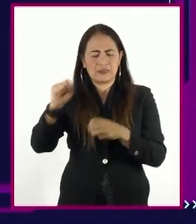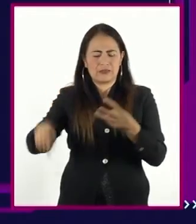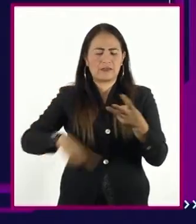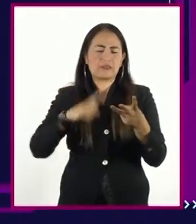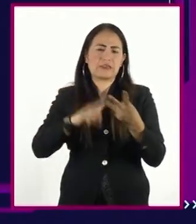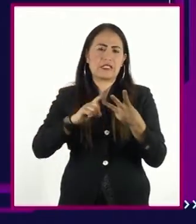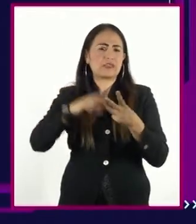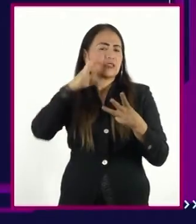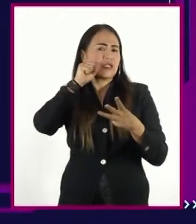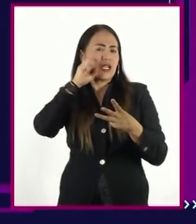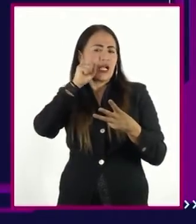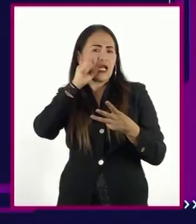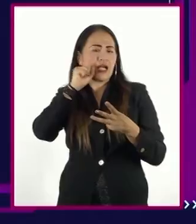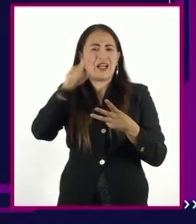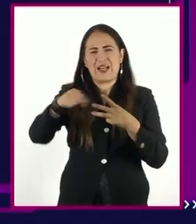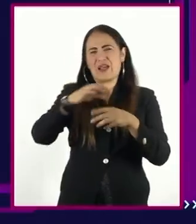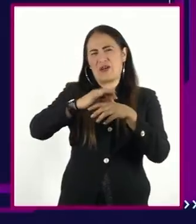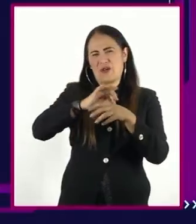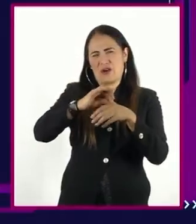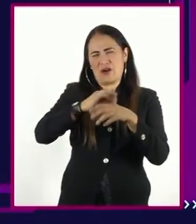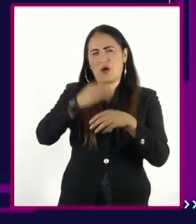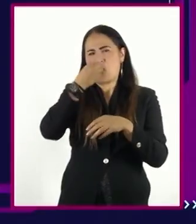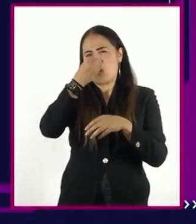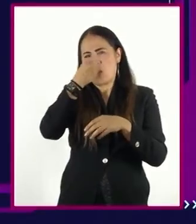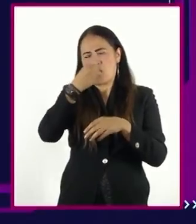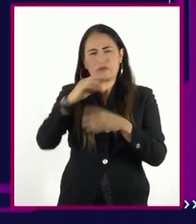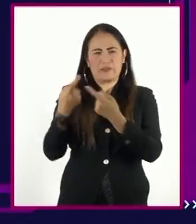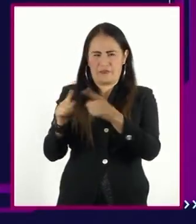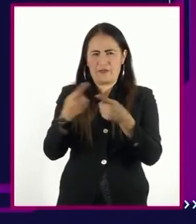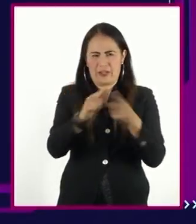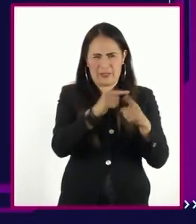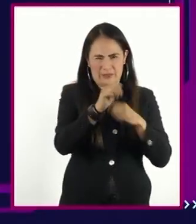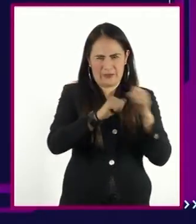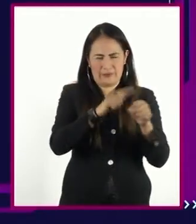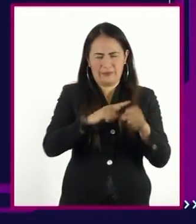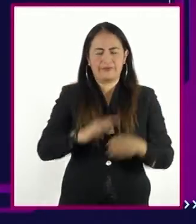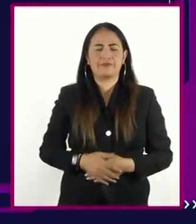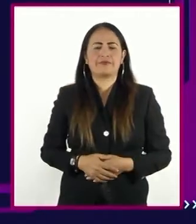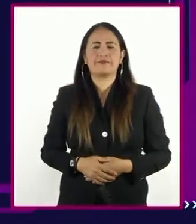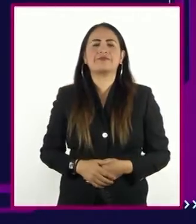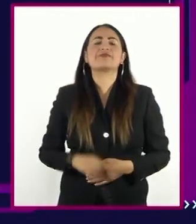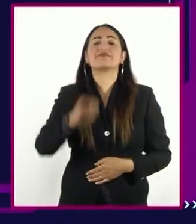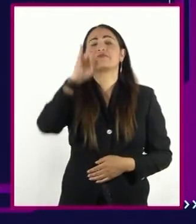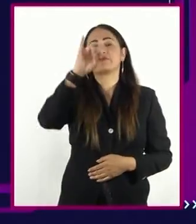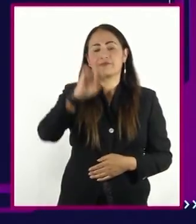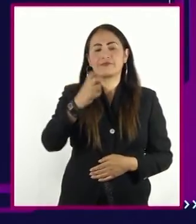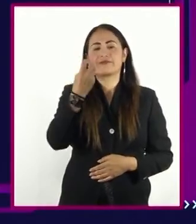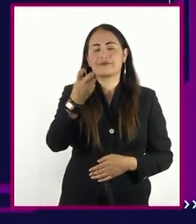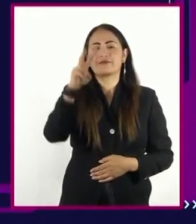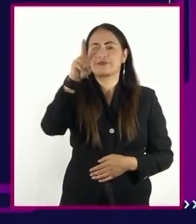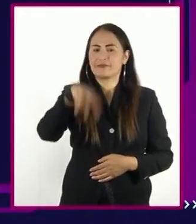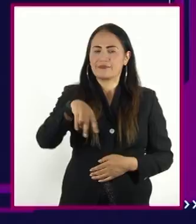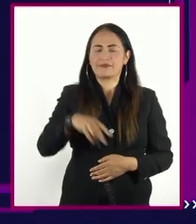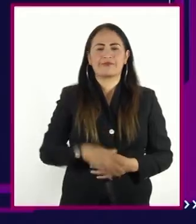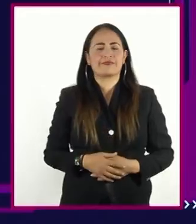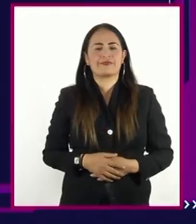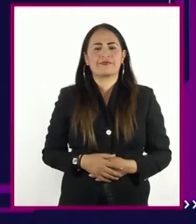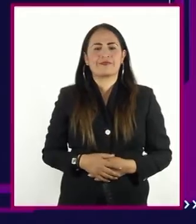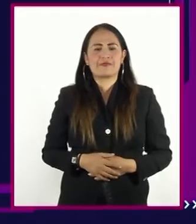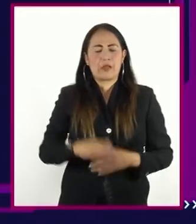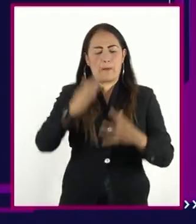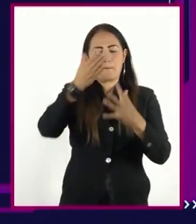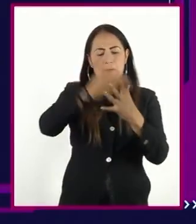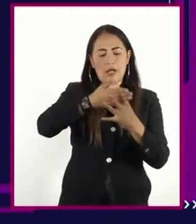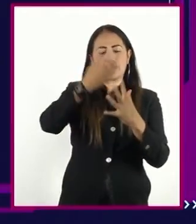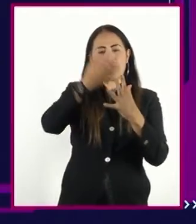representa a las leguminosas y alimentos de origen animal. Así es, Daniel. Es importante mencionar que la medida de cada